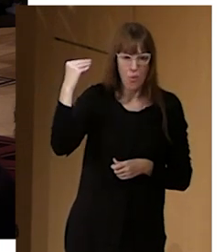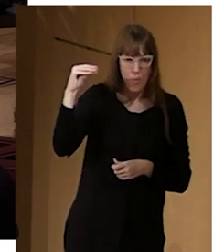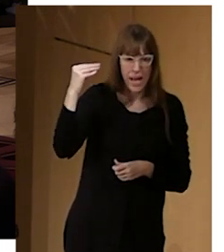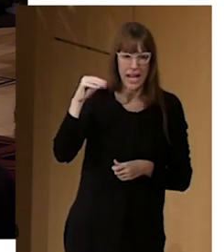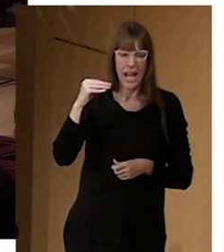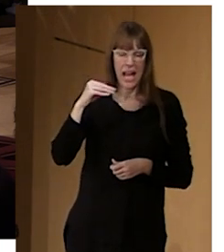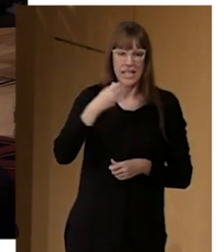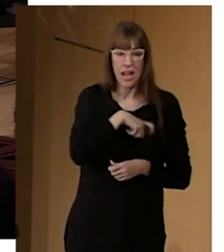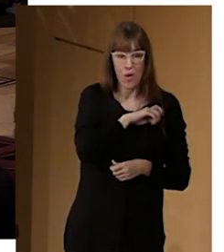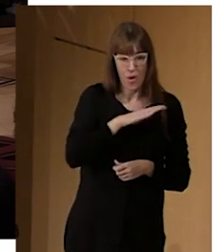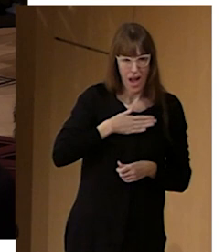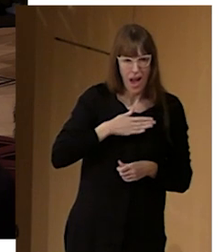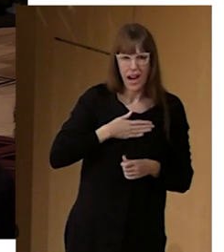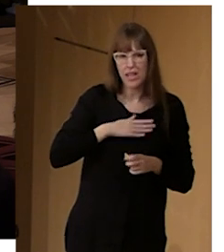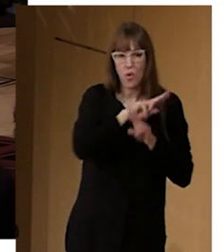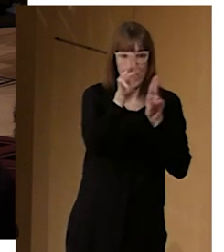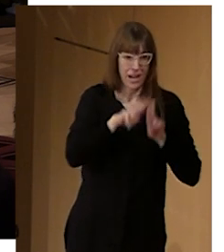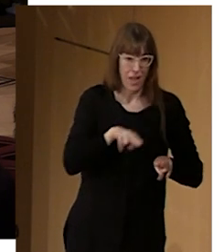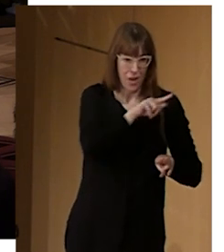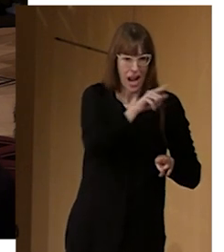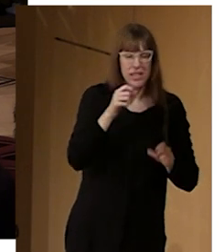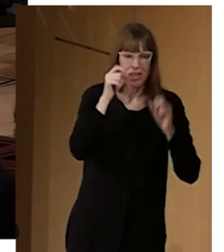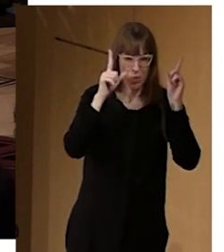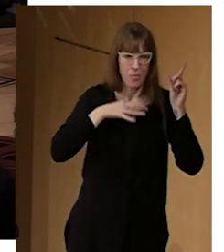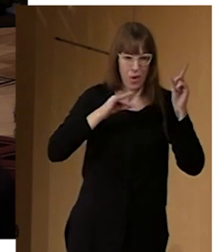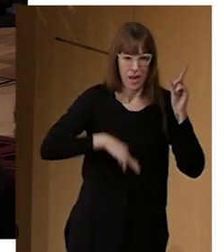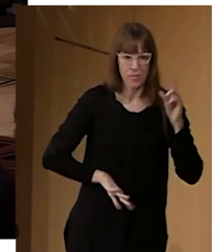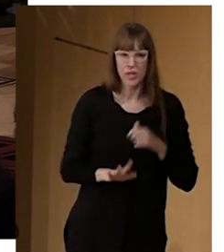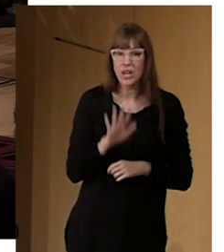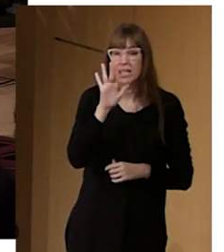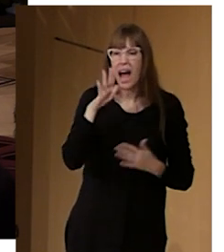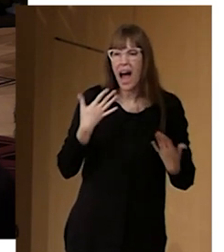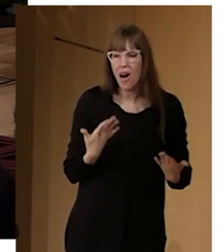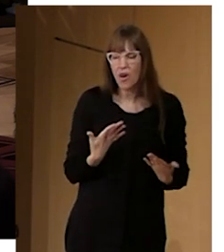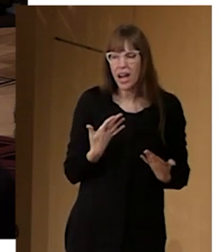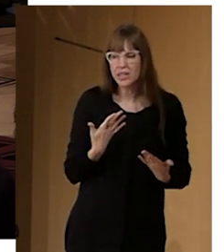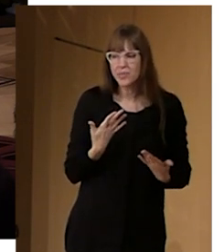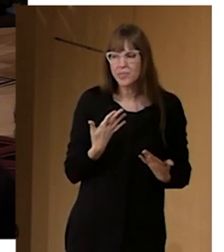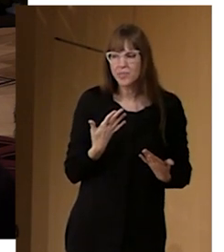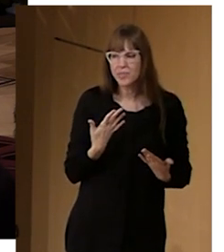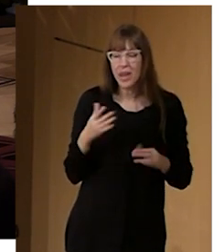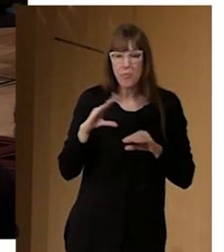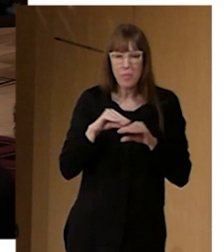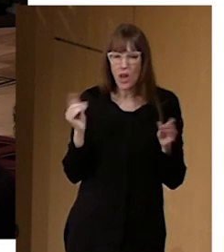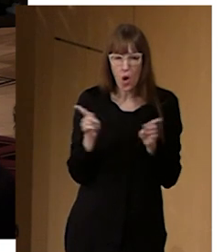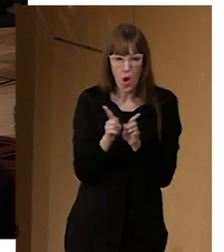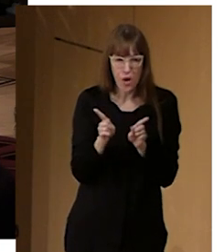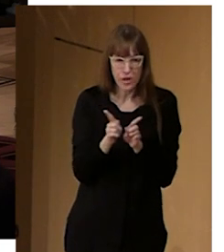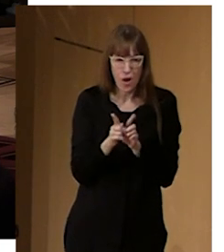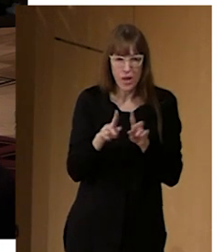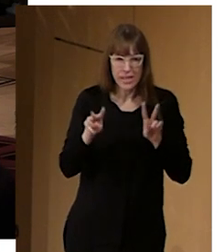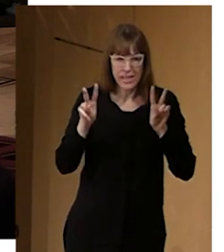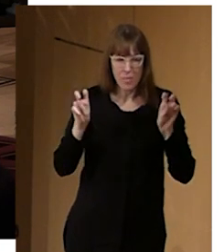nacionales e internacionales Y ahora os voy a a poner una pequeña una parte del del vídeo de esas cápsulas que